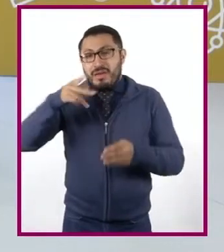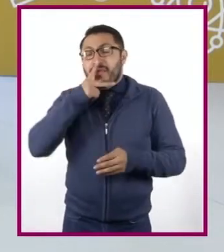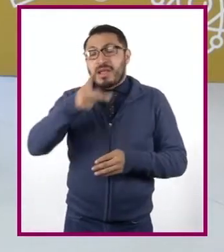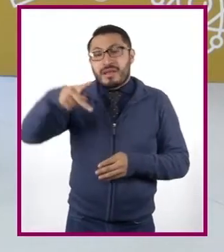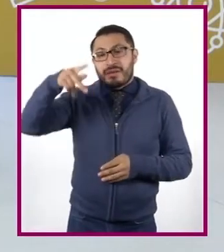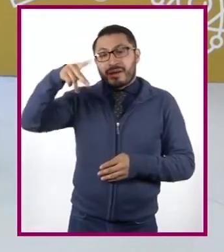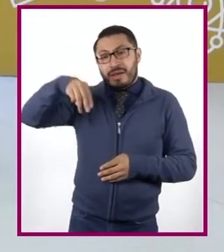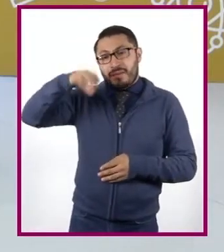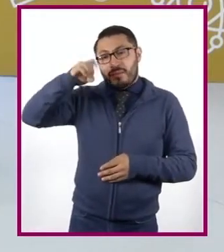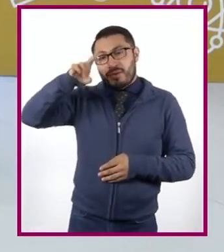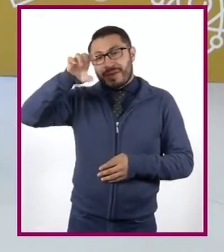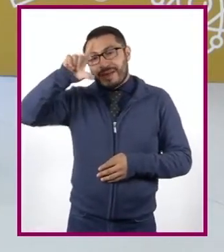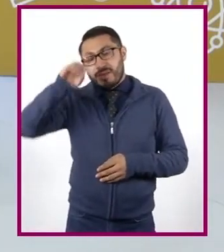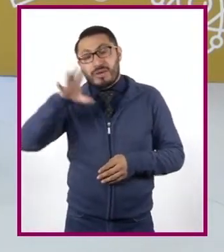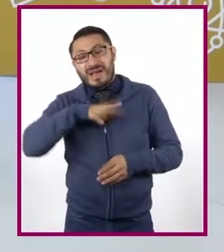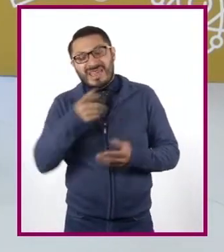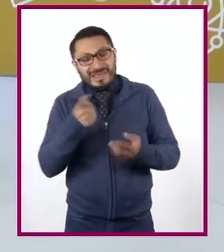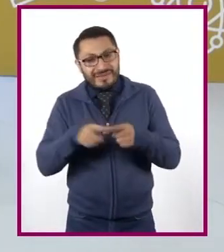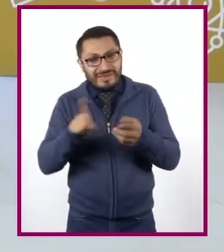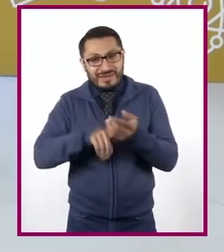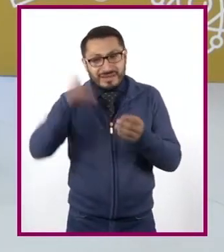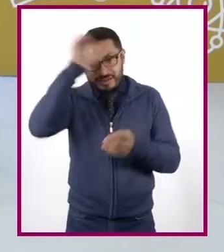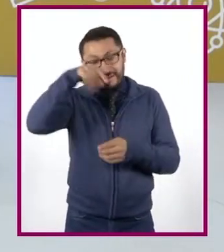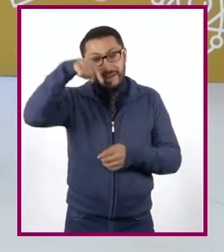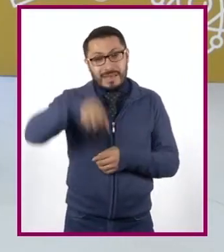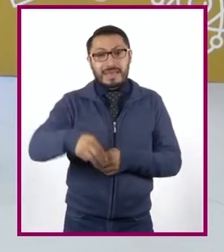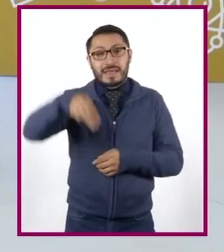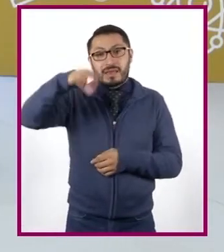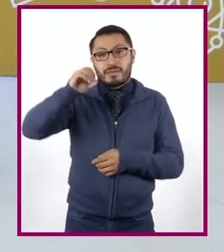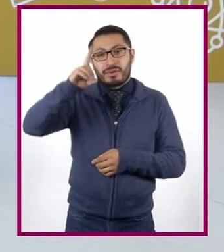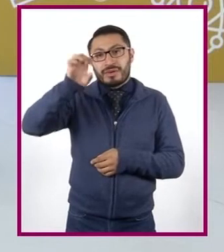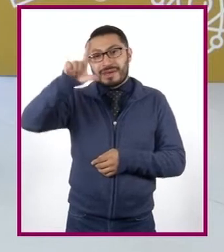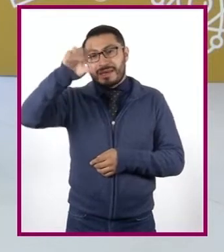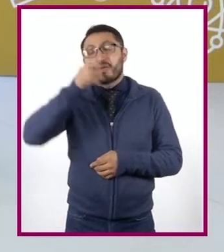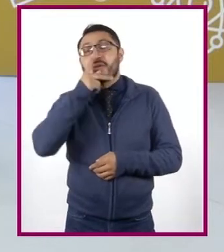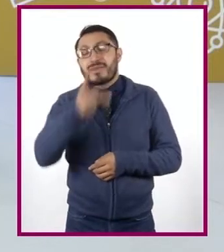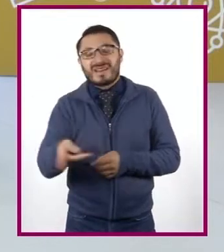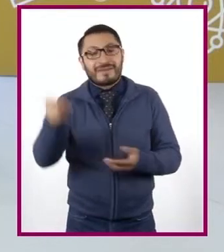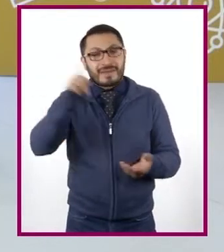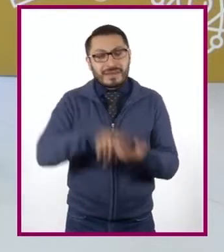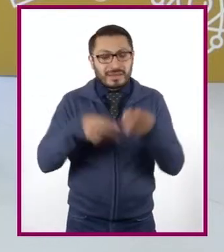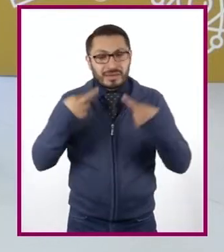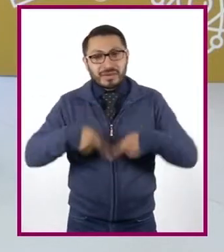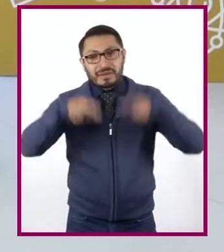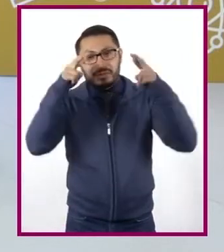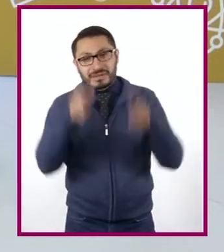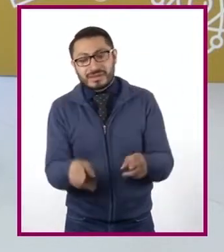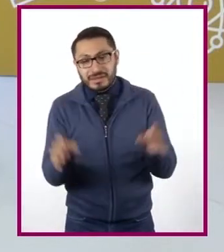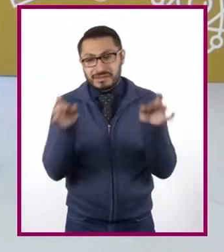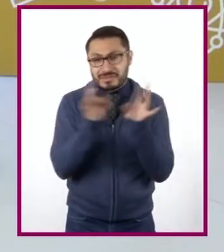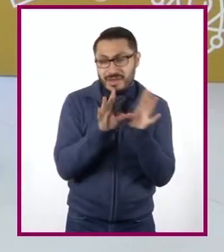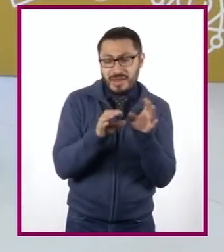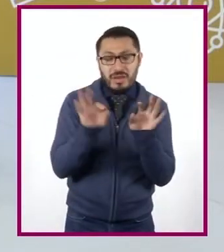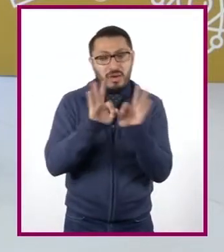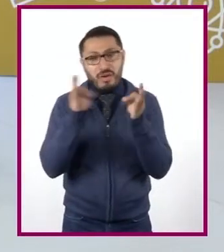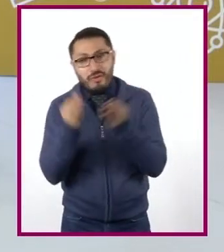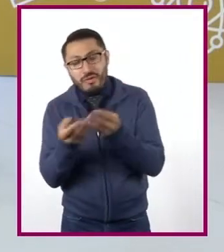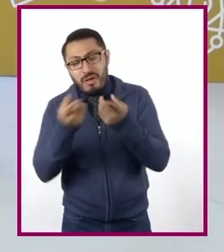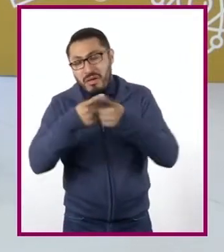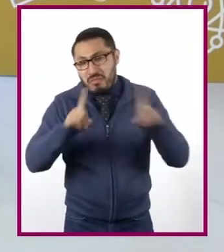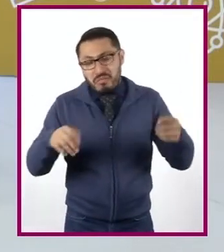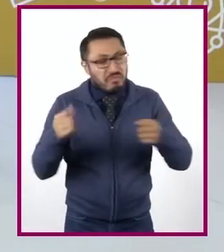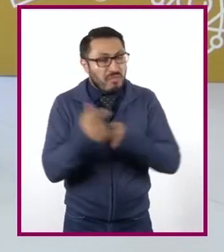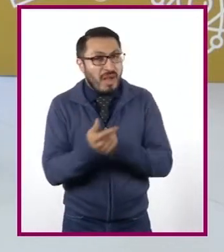en ciencias. Aquí utilizaremos la palabra modelo para hablar de la representación de un fenómeno, proceso u objeto.